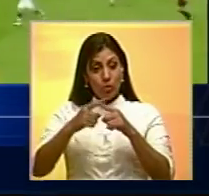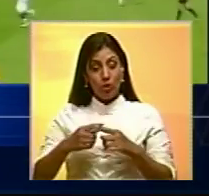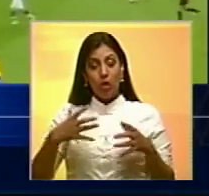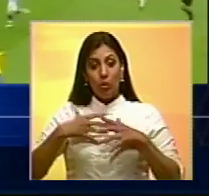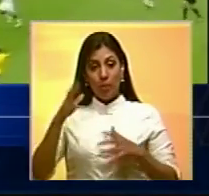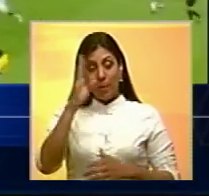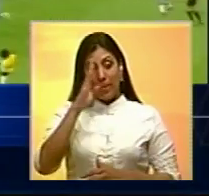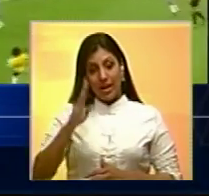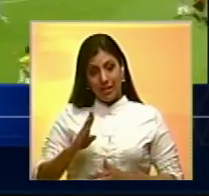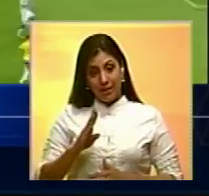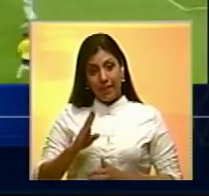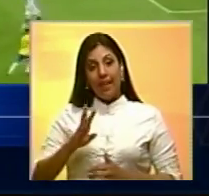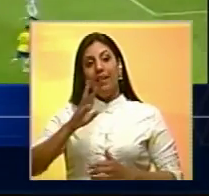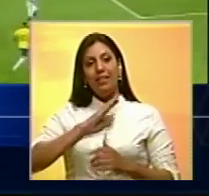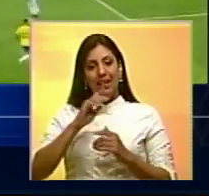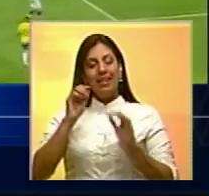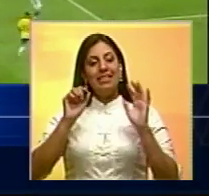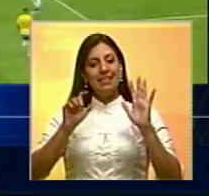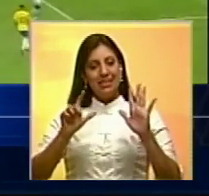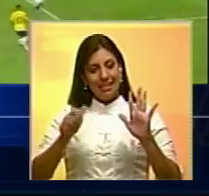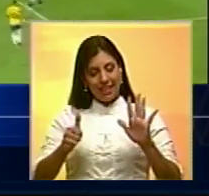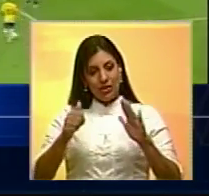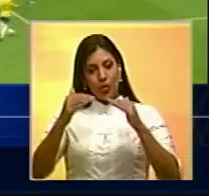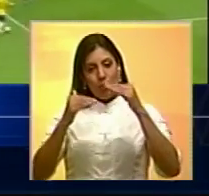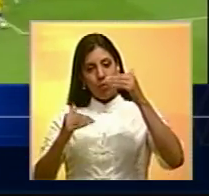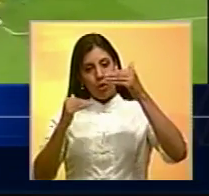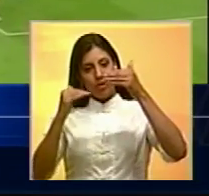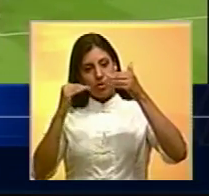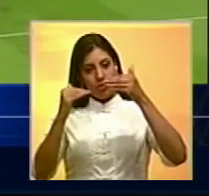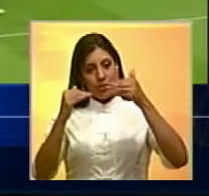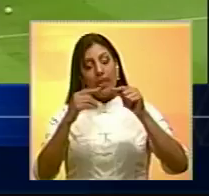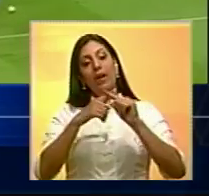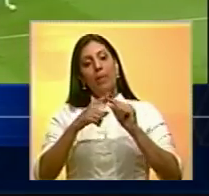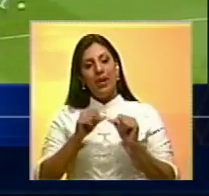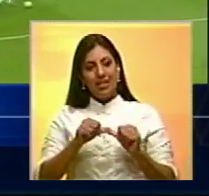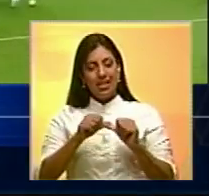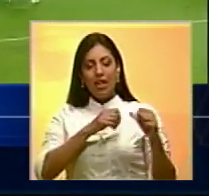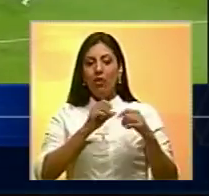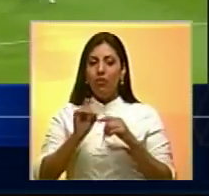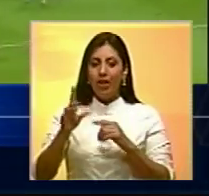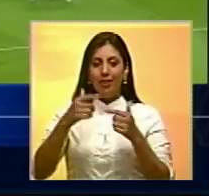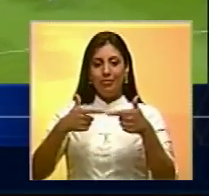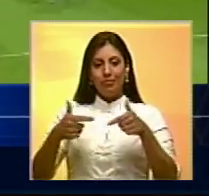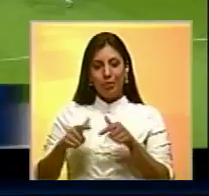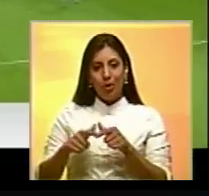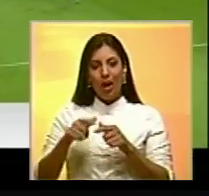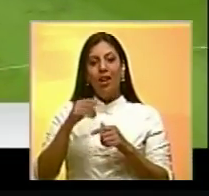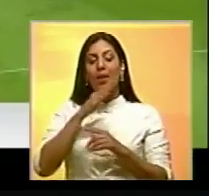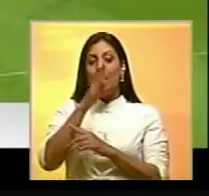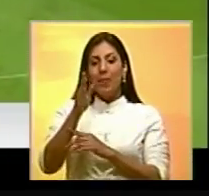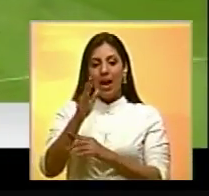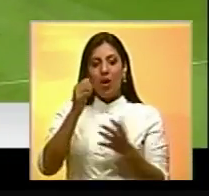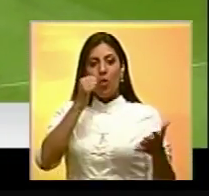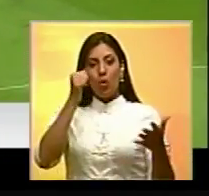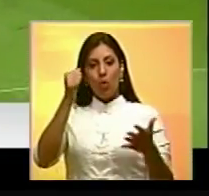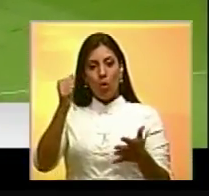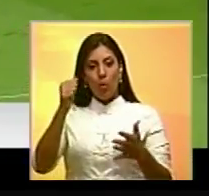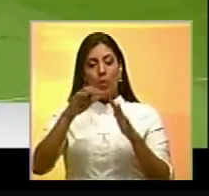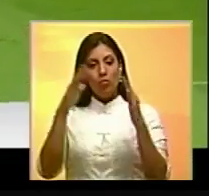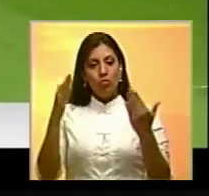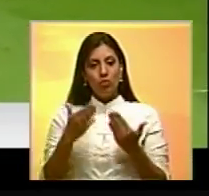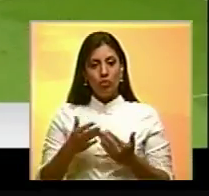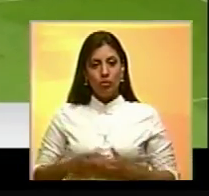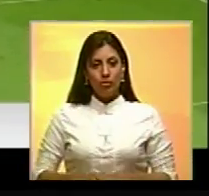por Edgardo Bauza quedó en el 6º puesto de la clasificación y continúa fuera de los lugares que dan acceso a la Copa del